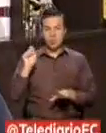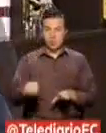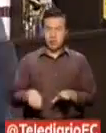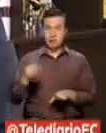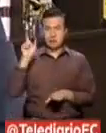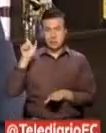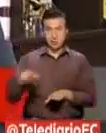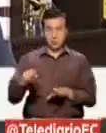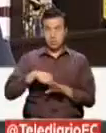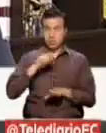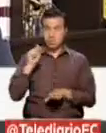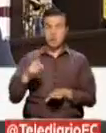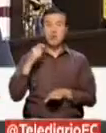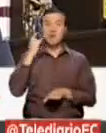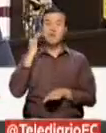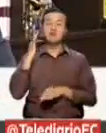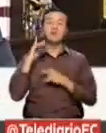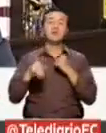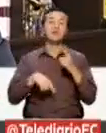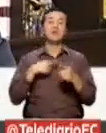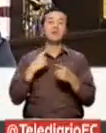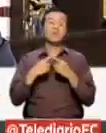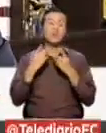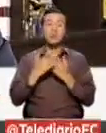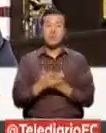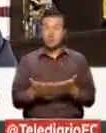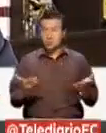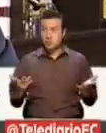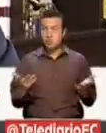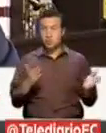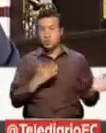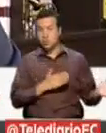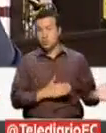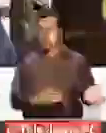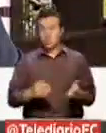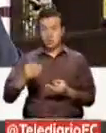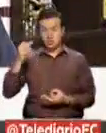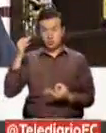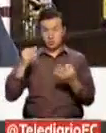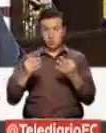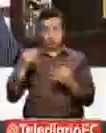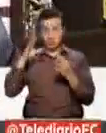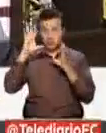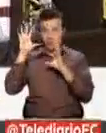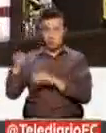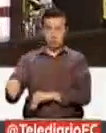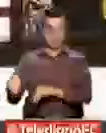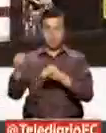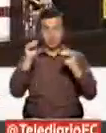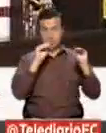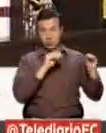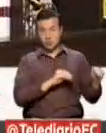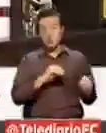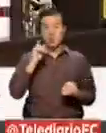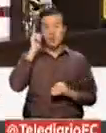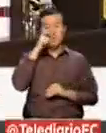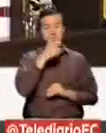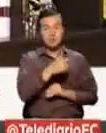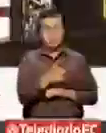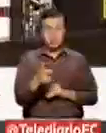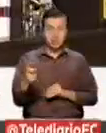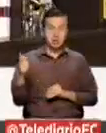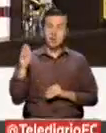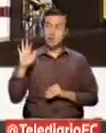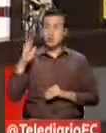causa señale día y hora para que se lleve a efecto la audiencia de extradición. El fiscal expondrá